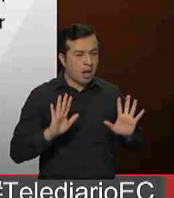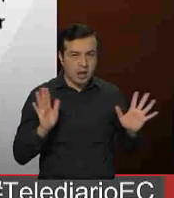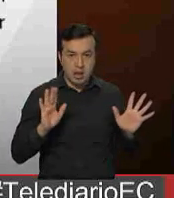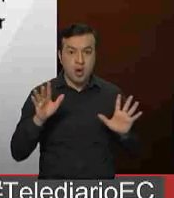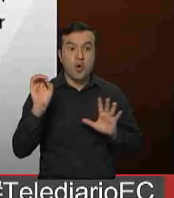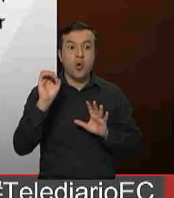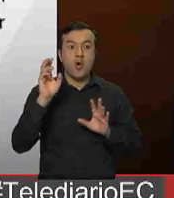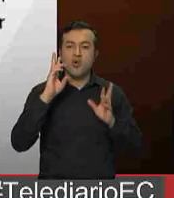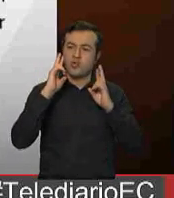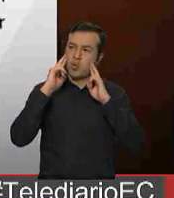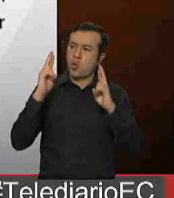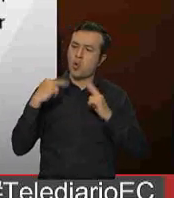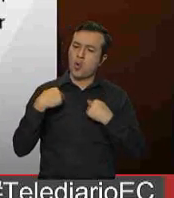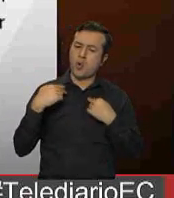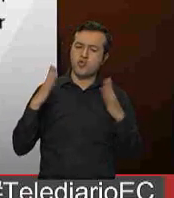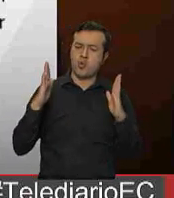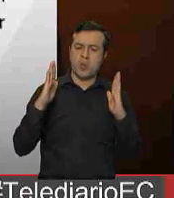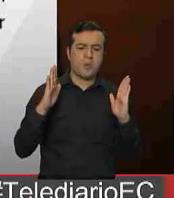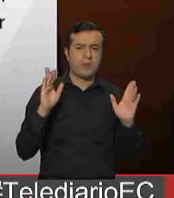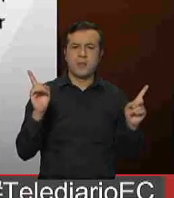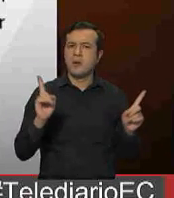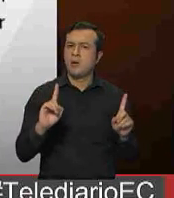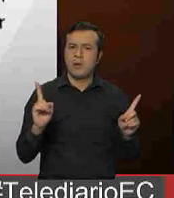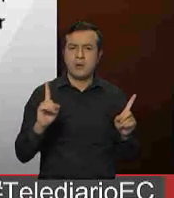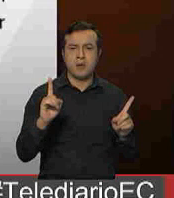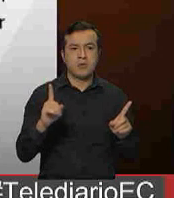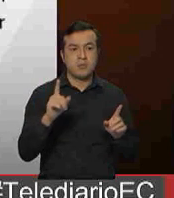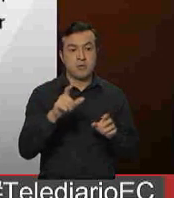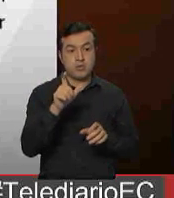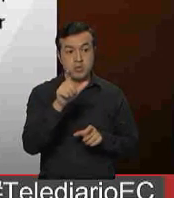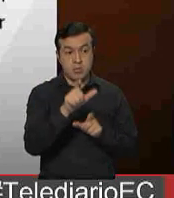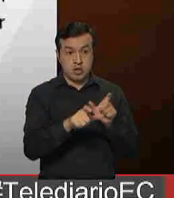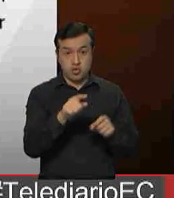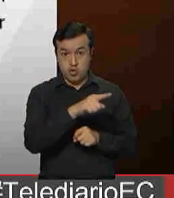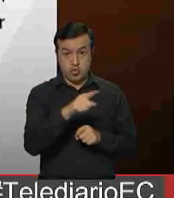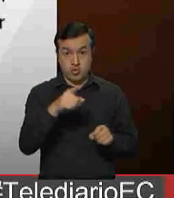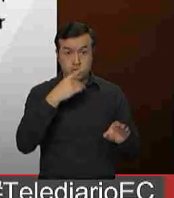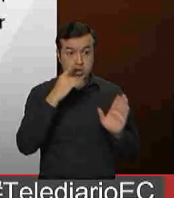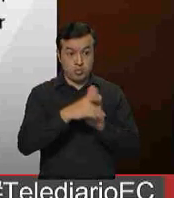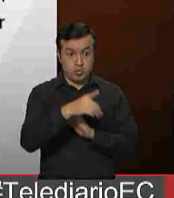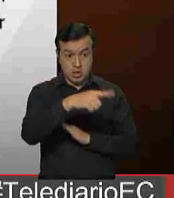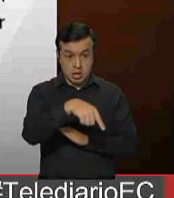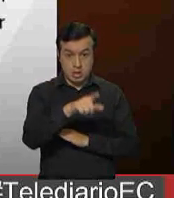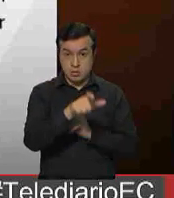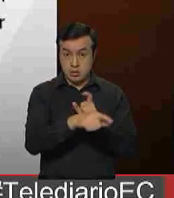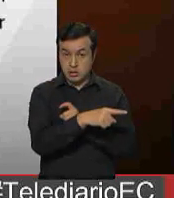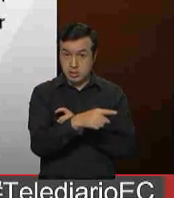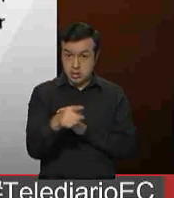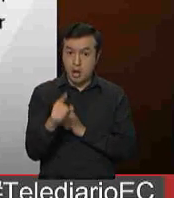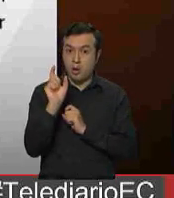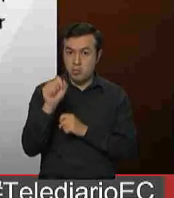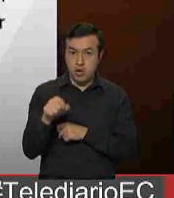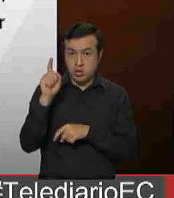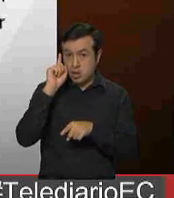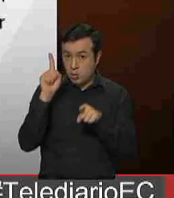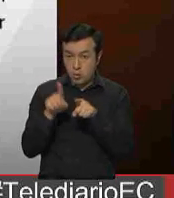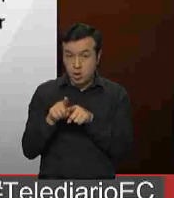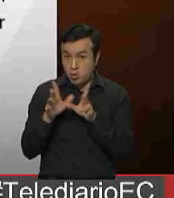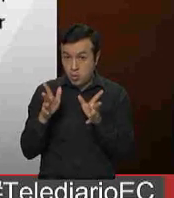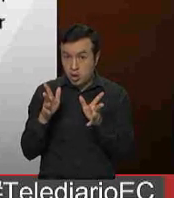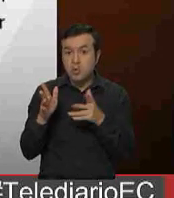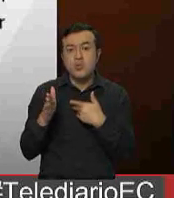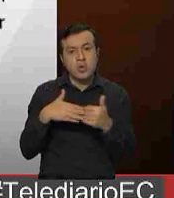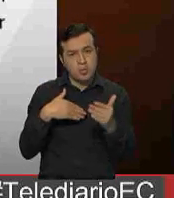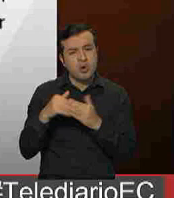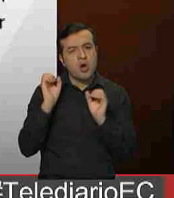de reconocimiento. Los sujetos procesales, acusación y defensa tienen el derecho de disentir a la decisión